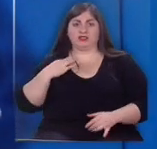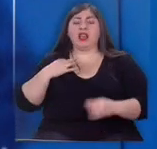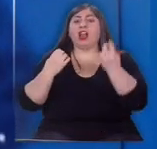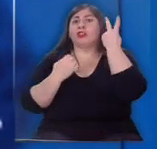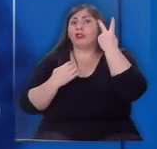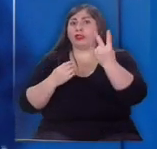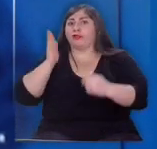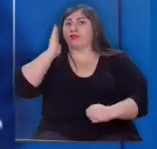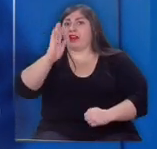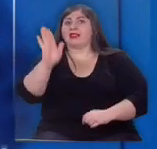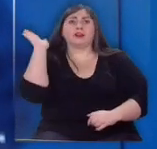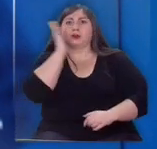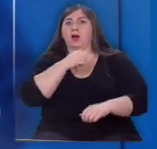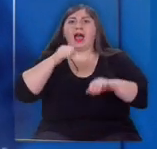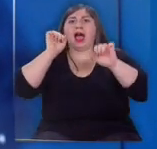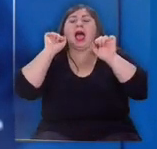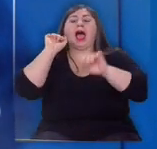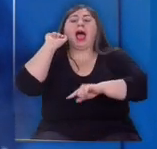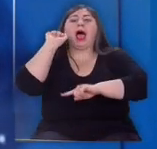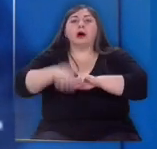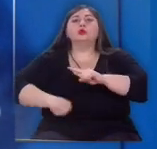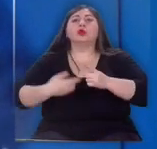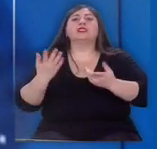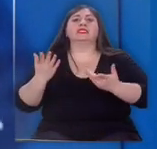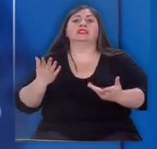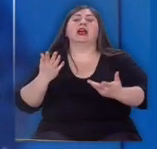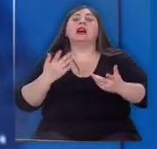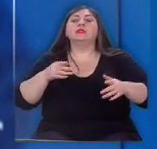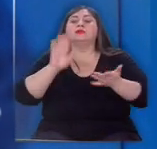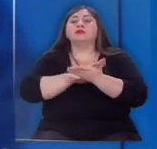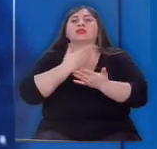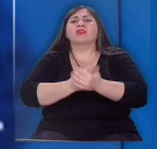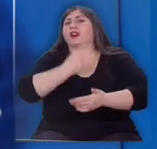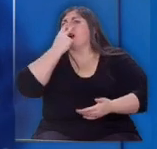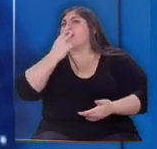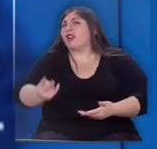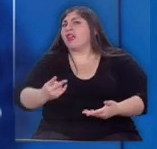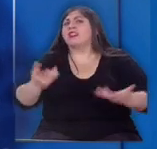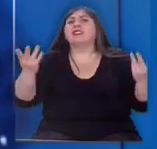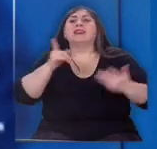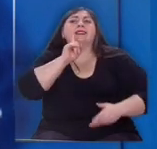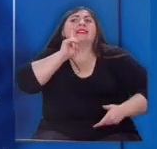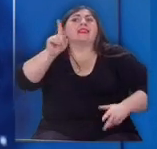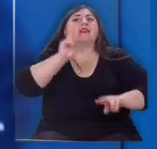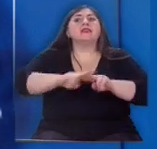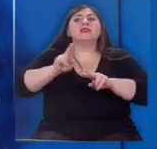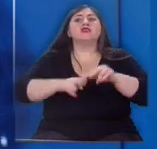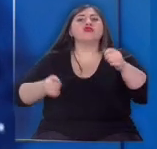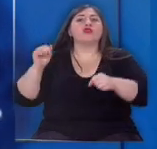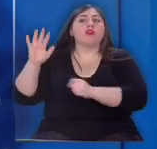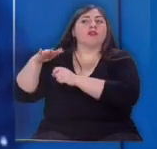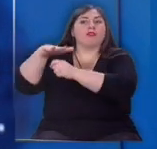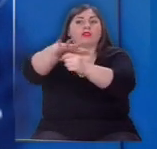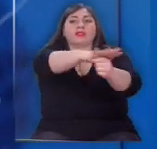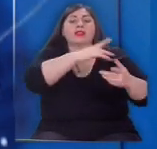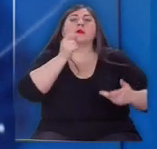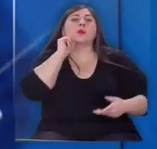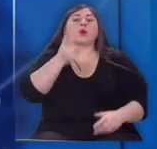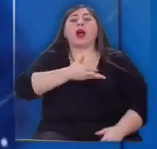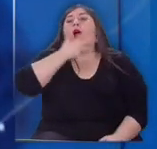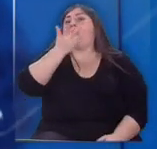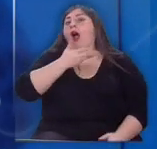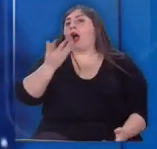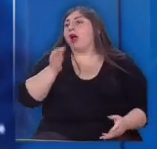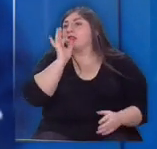podrían no haber contado con las autorizaciones sanitarias. A continuación les contamos cómo fueron esos vuelos, quiénes los protagonizaron y también las versiones que han entregado